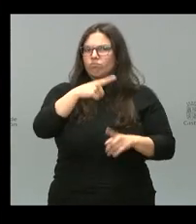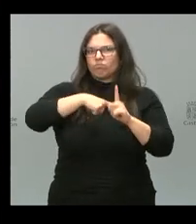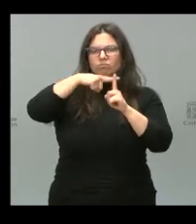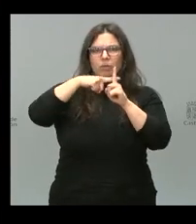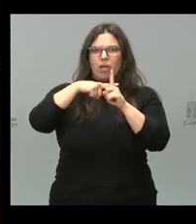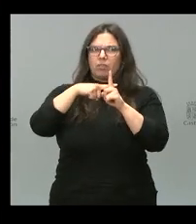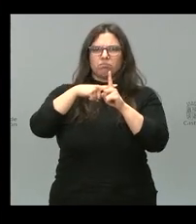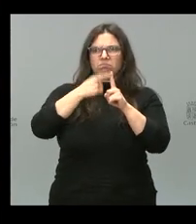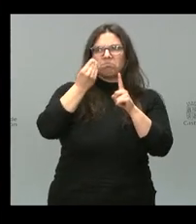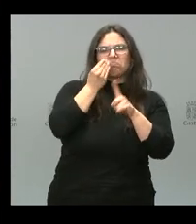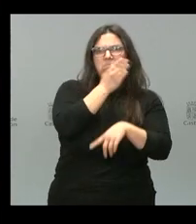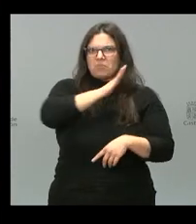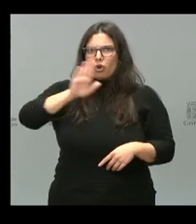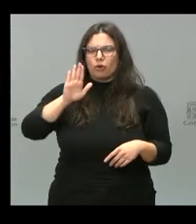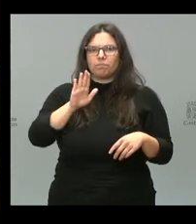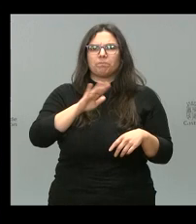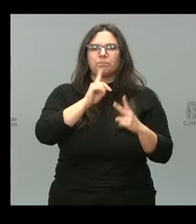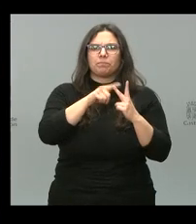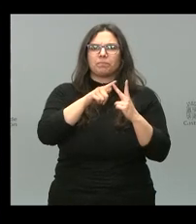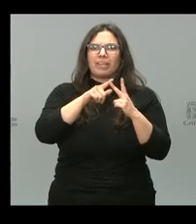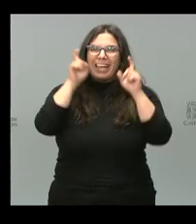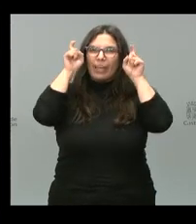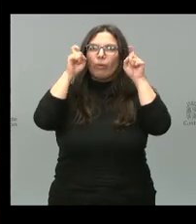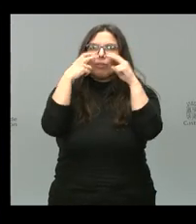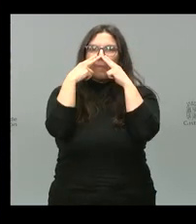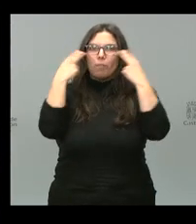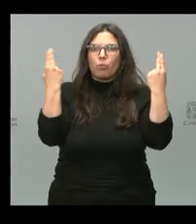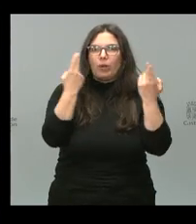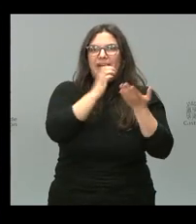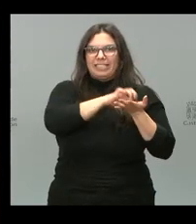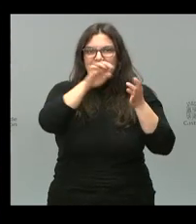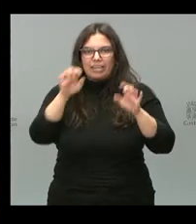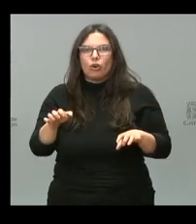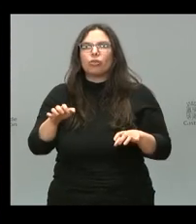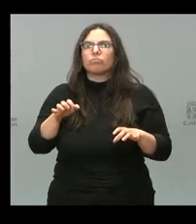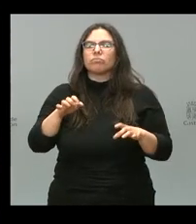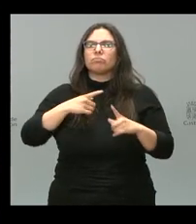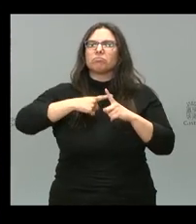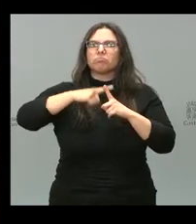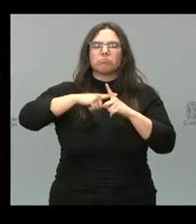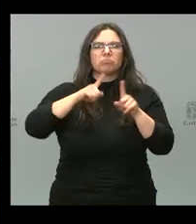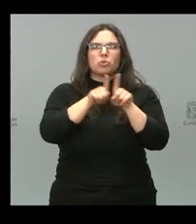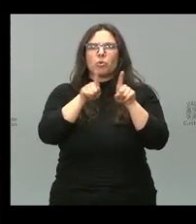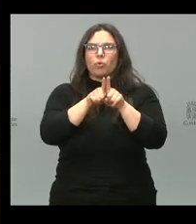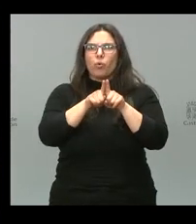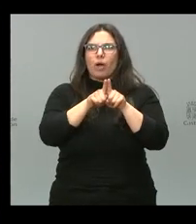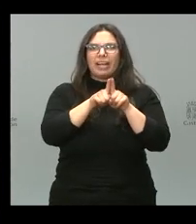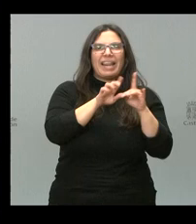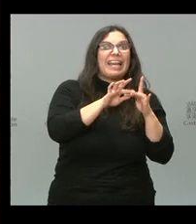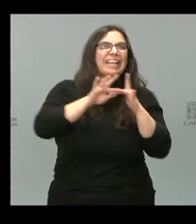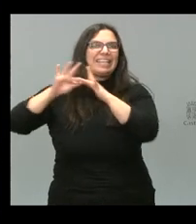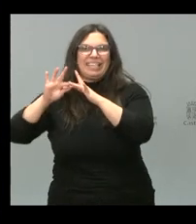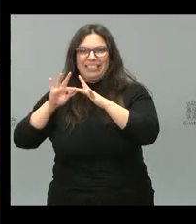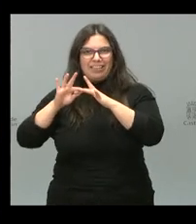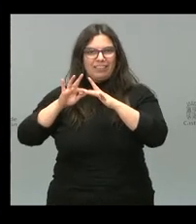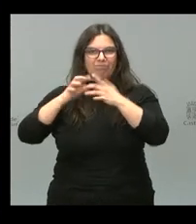de las mejores de la educación pública de Castilla y león que es la locomotora el motor